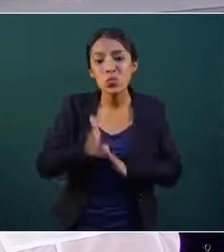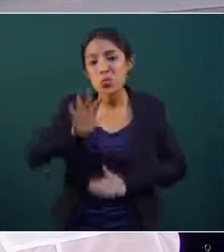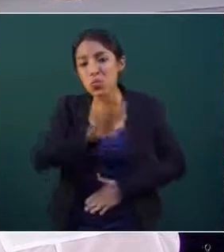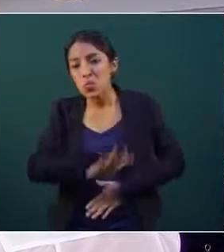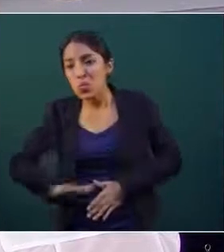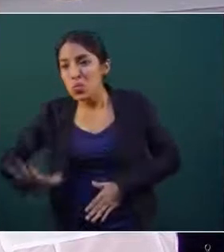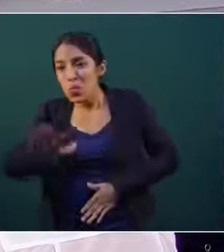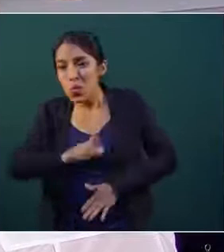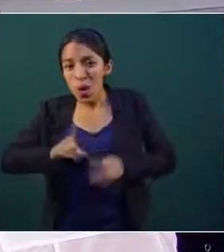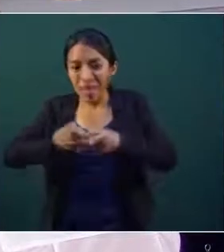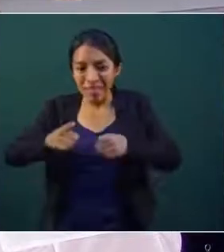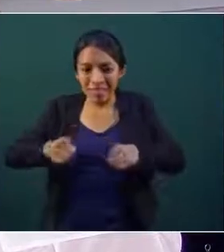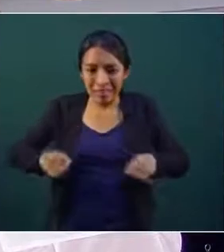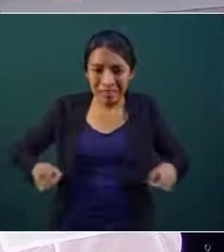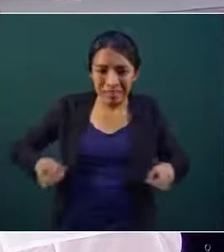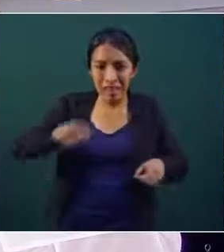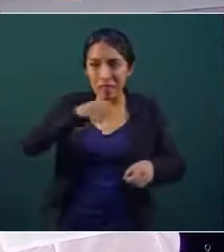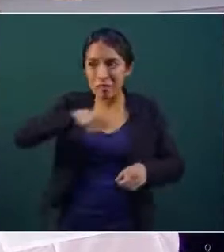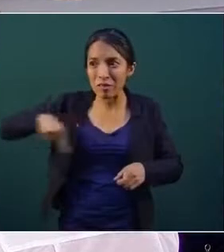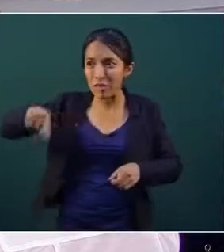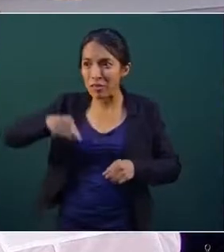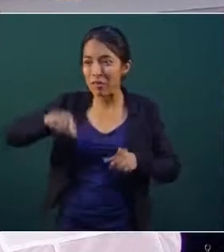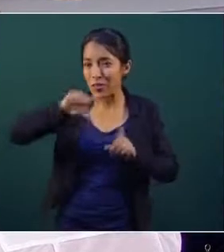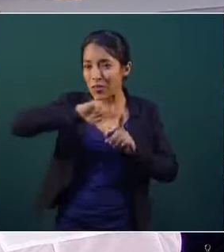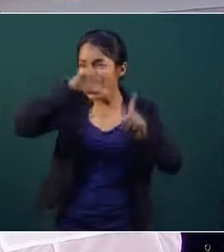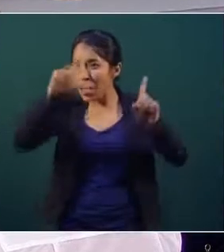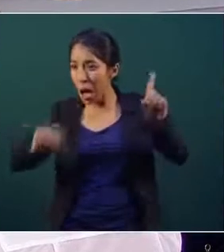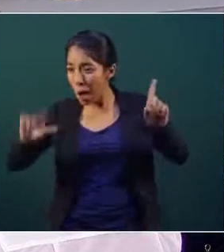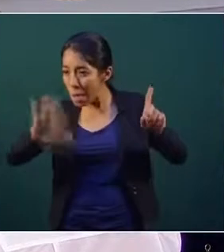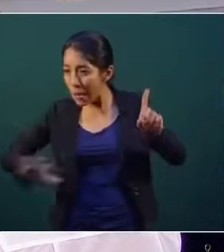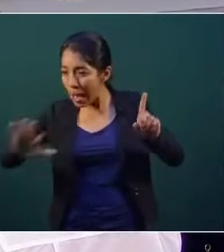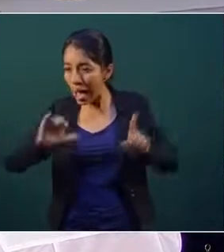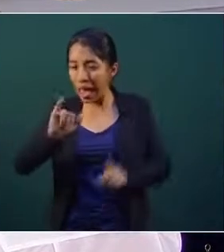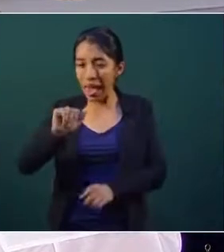integral del Istmo de Tehuantepec.